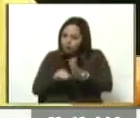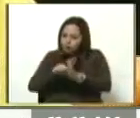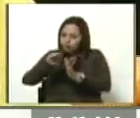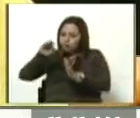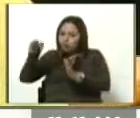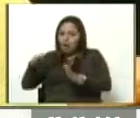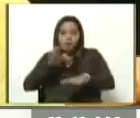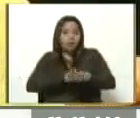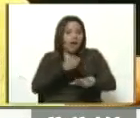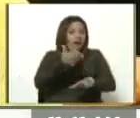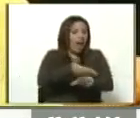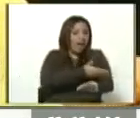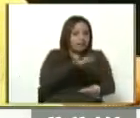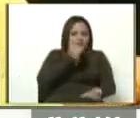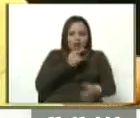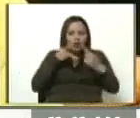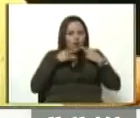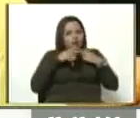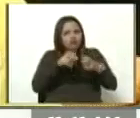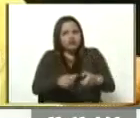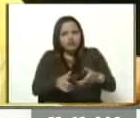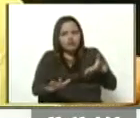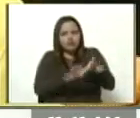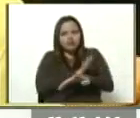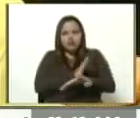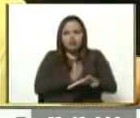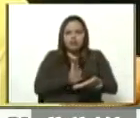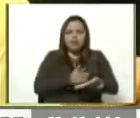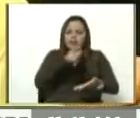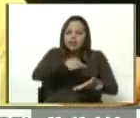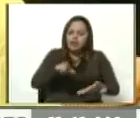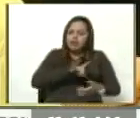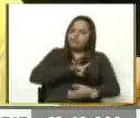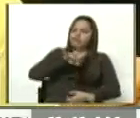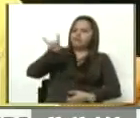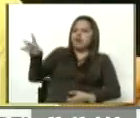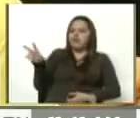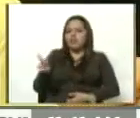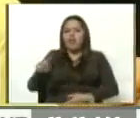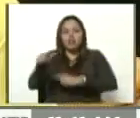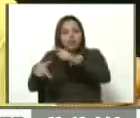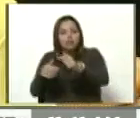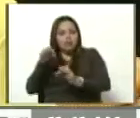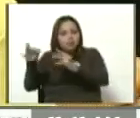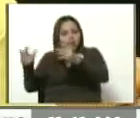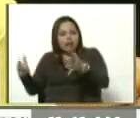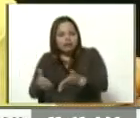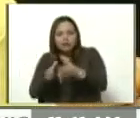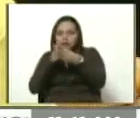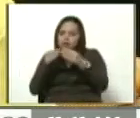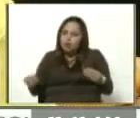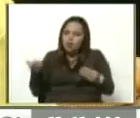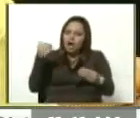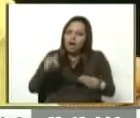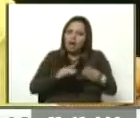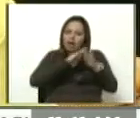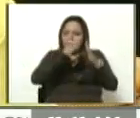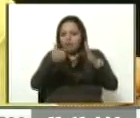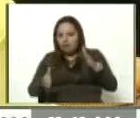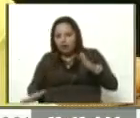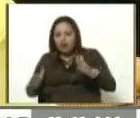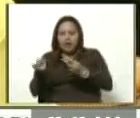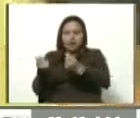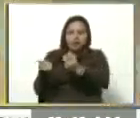en el piso prácticamente lo que fue primero la inmigración, después la pandemia y todas estas cosas nos llevaron al piso, prácticamente